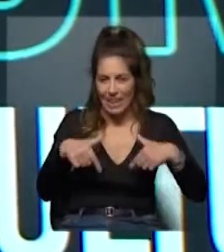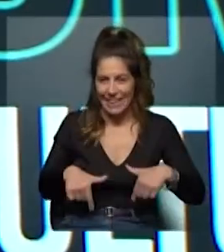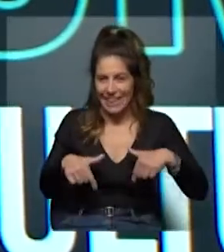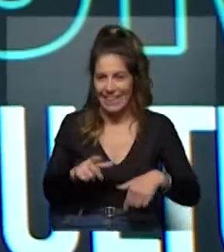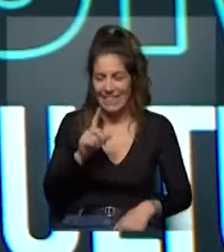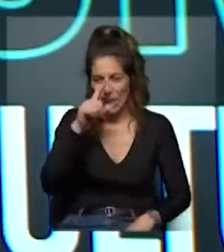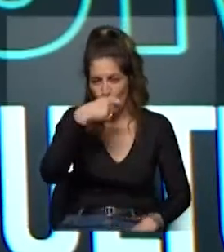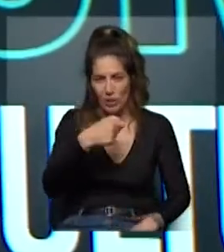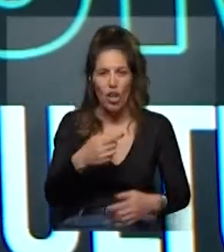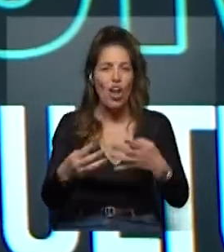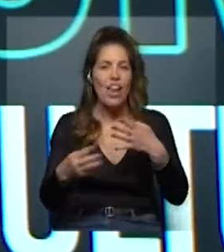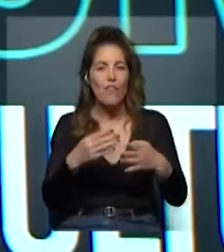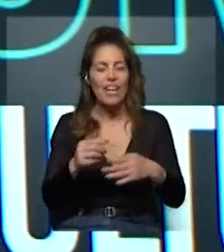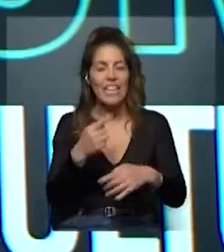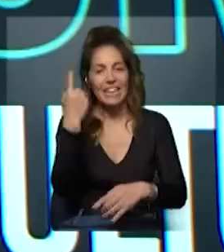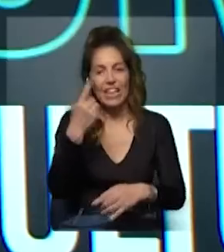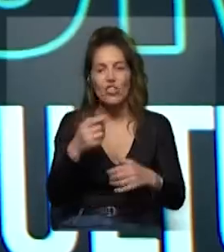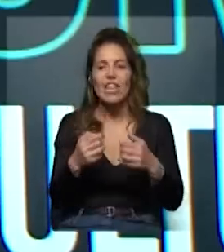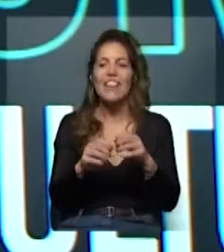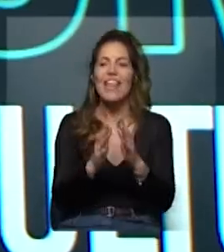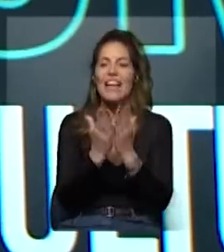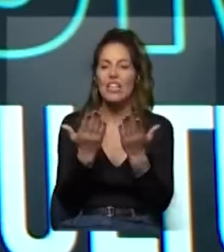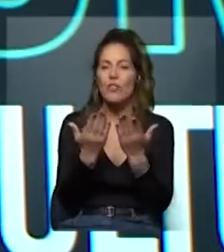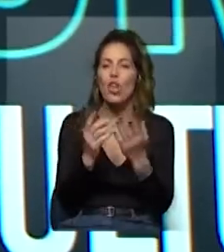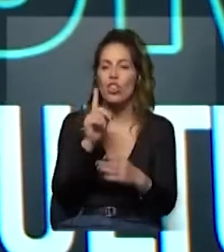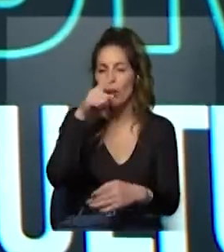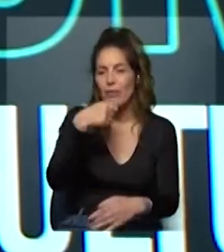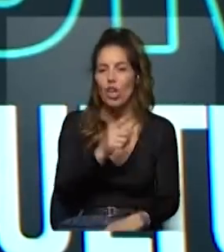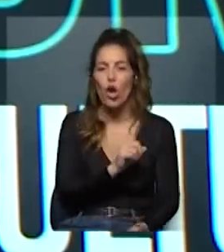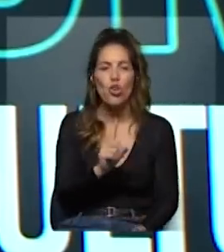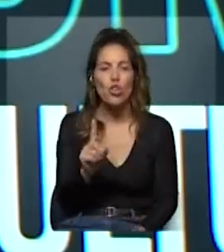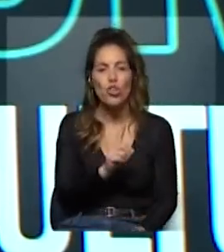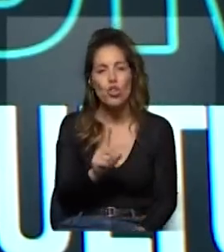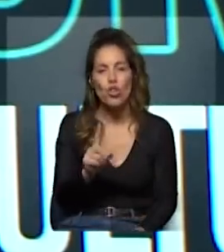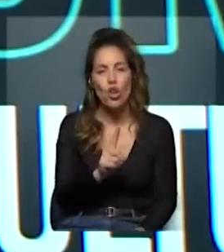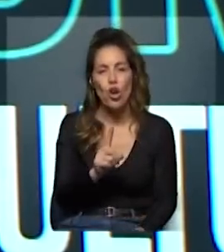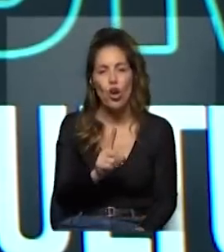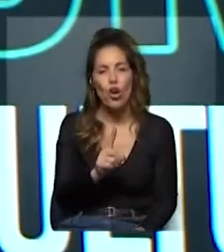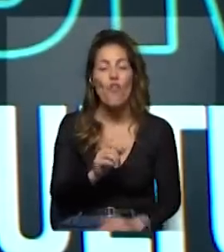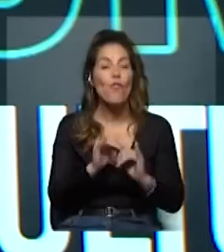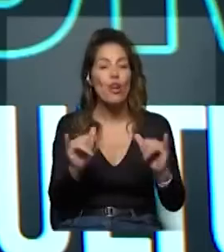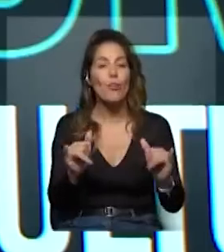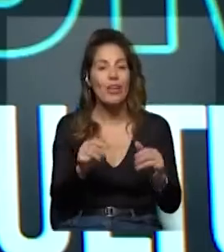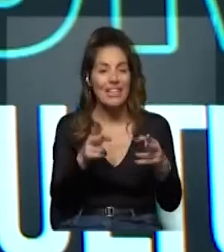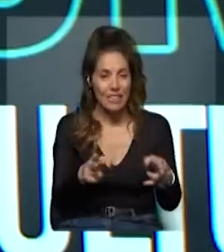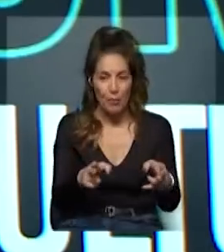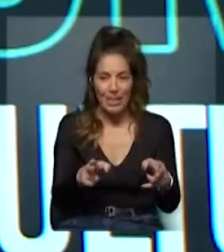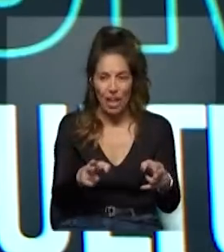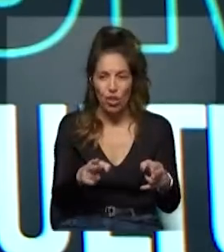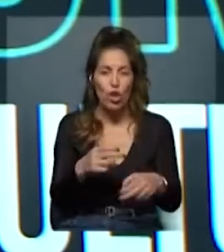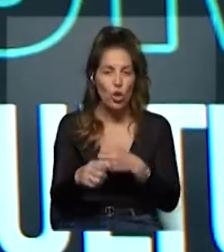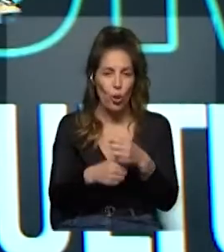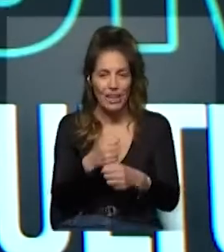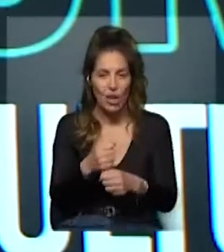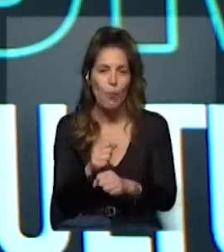Montevideo en el marco de la Feria Internacional del Libro de Montevideo no eh No son fueron publicados en ese periodo no no no en el año